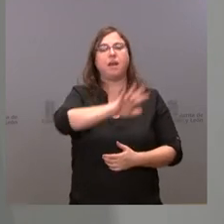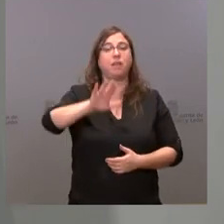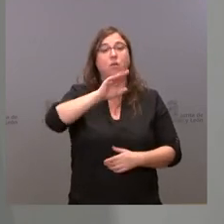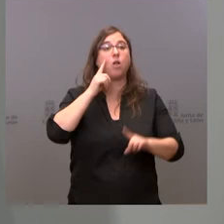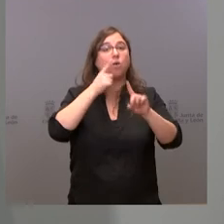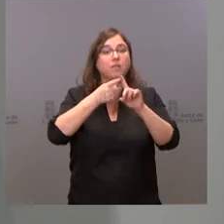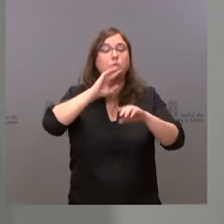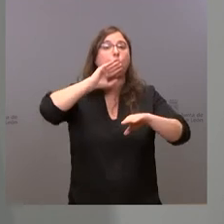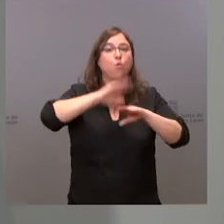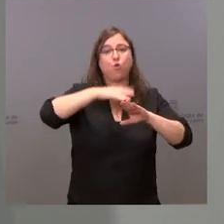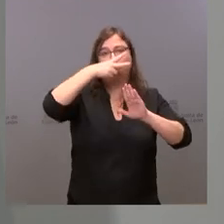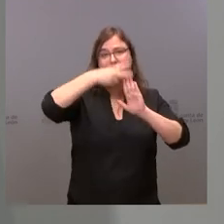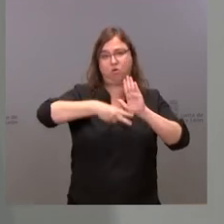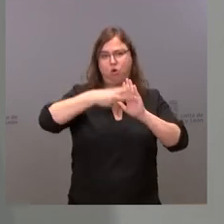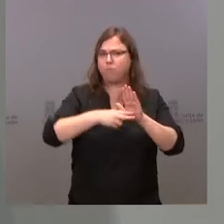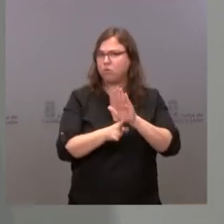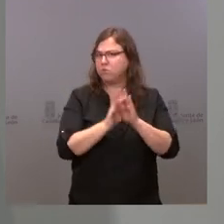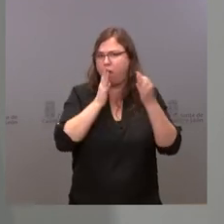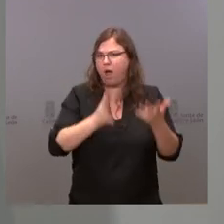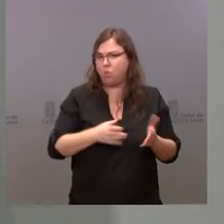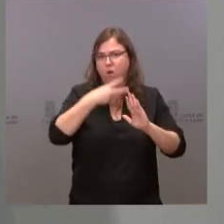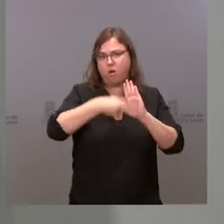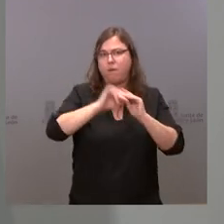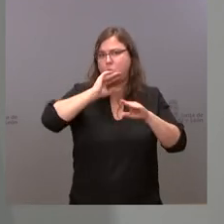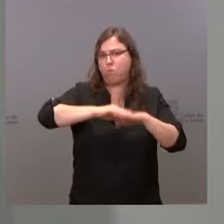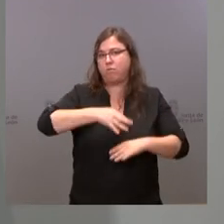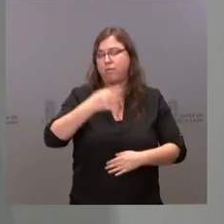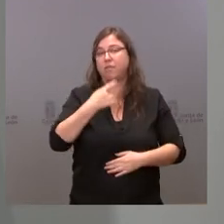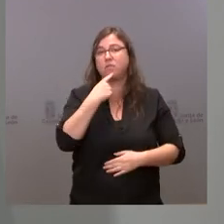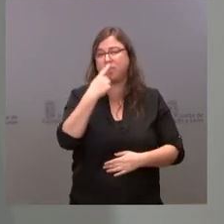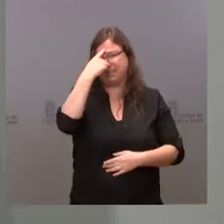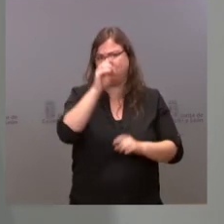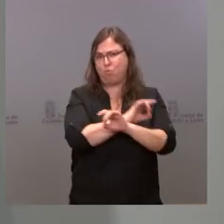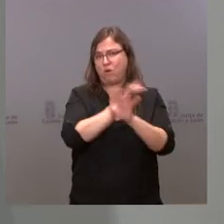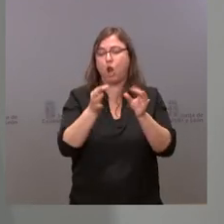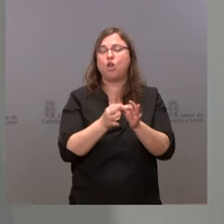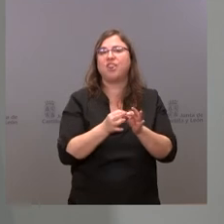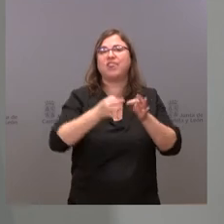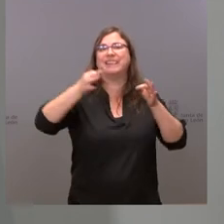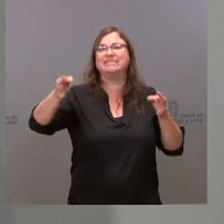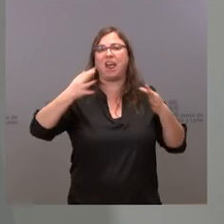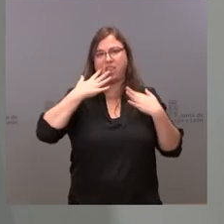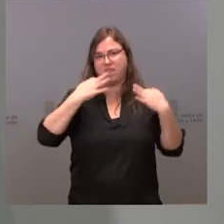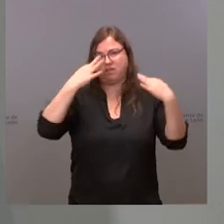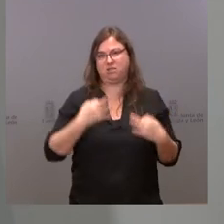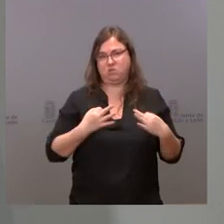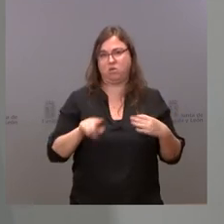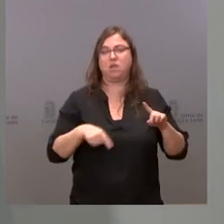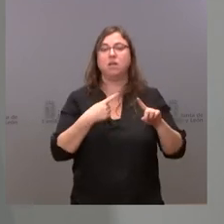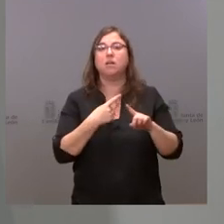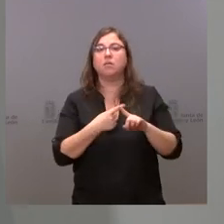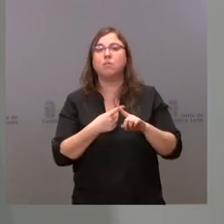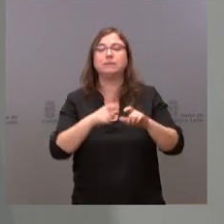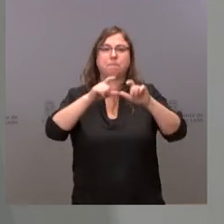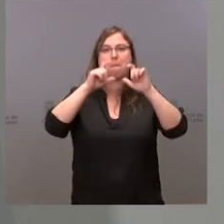que sigue plenamente vigente y que establece claramente la distancia de seguridad y establece claramente también el uso de la